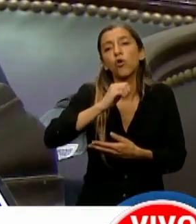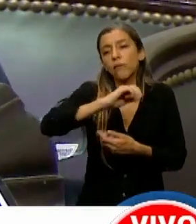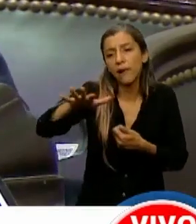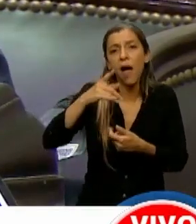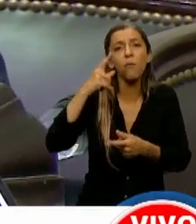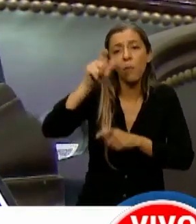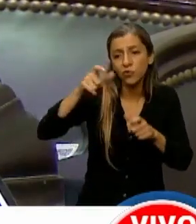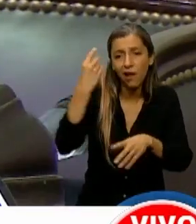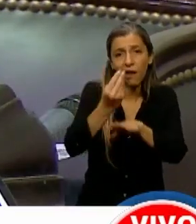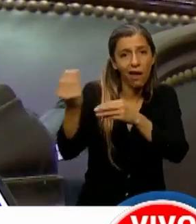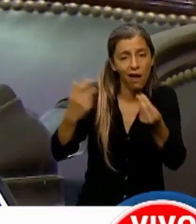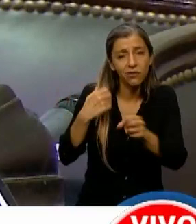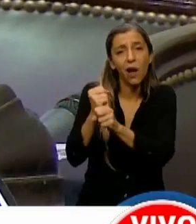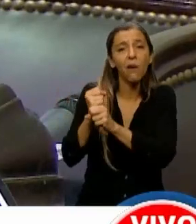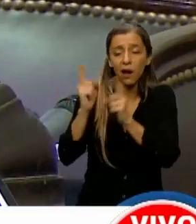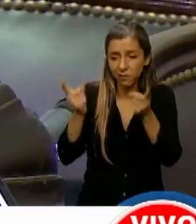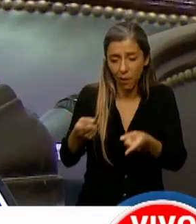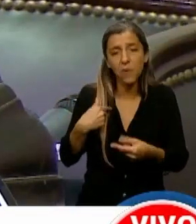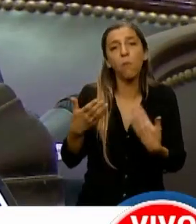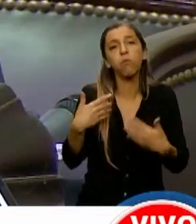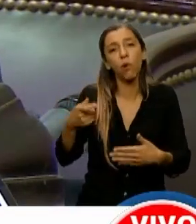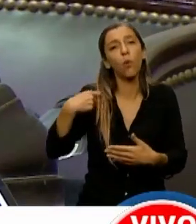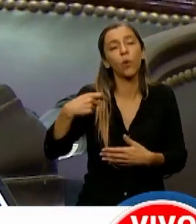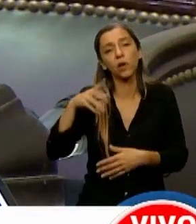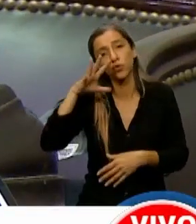el envejecimiento, pueda jubilarse a los 57